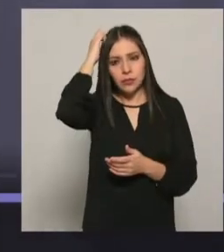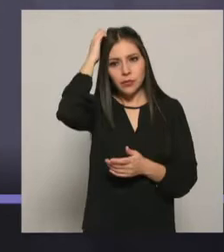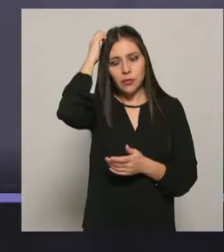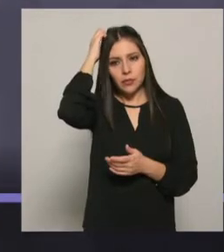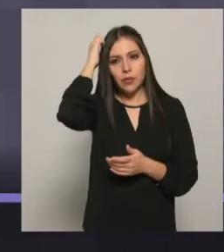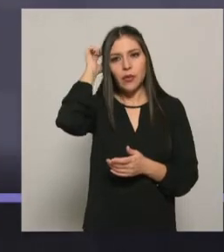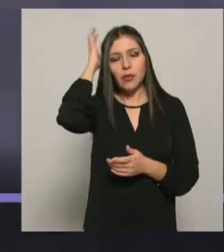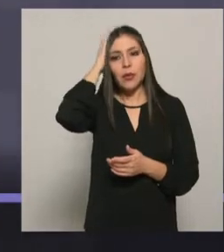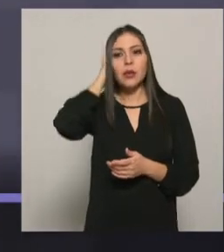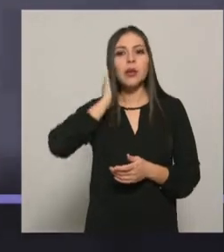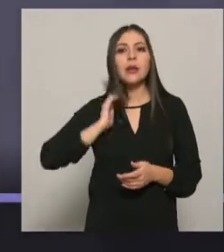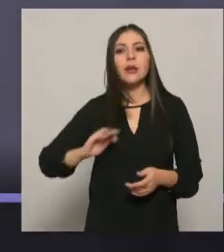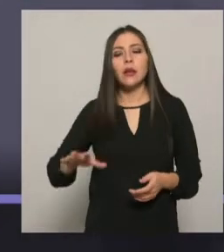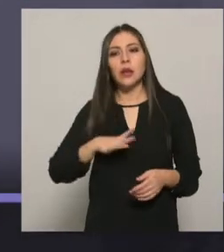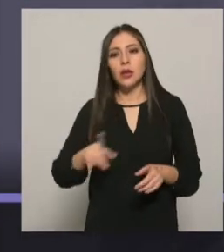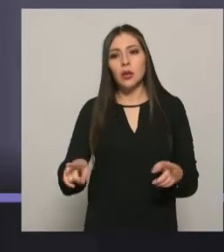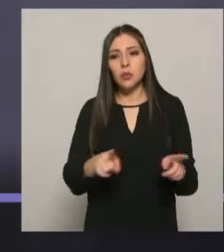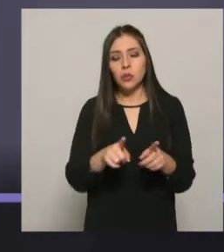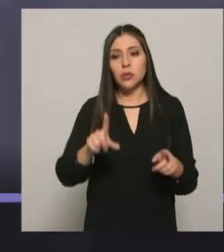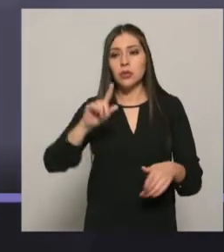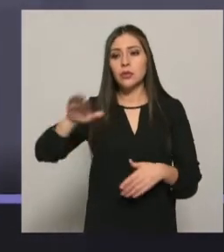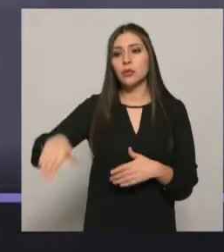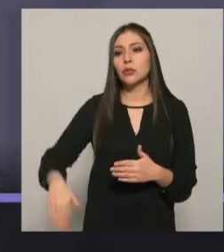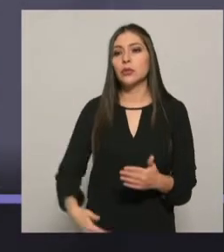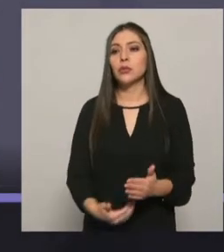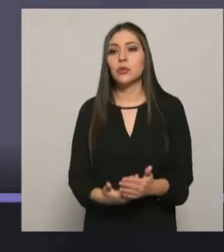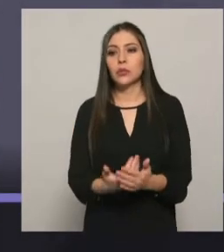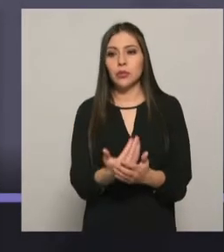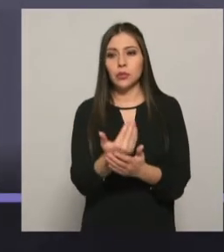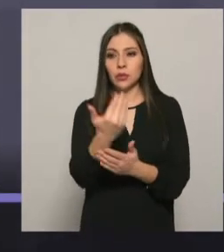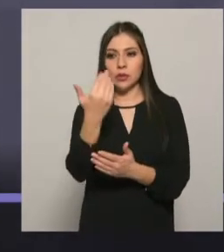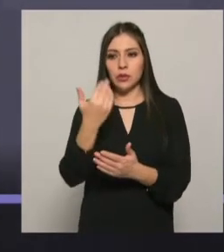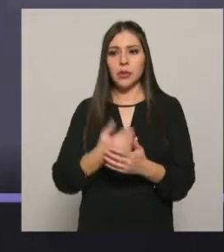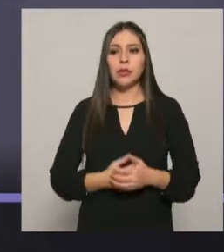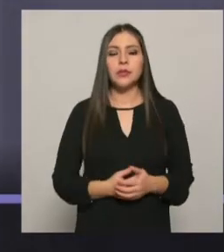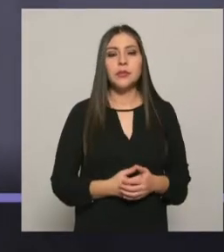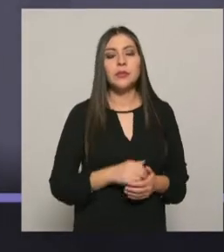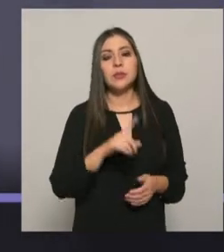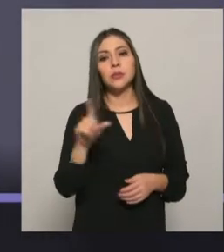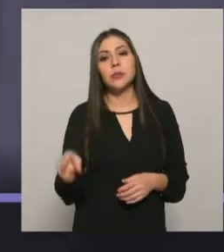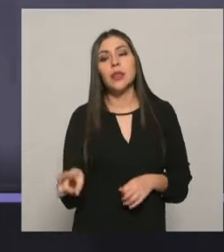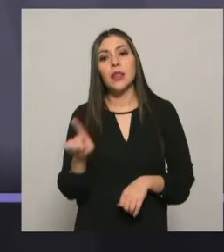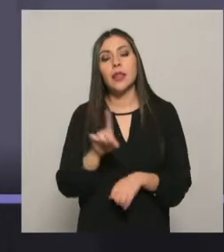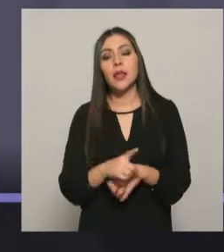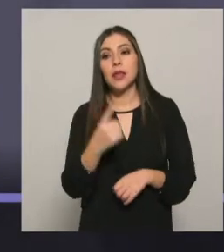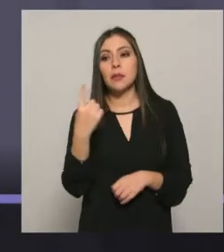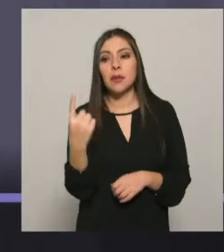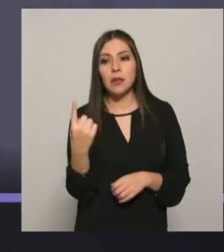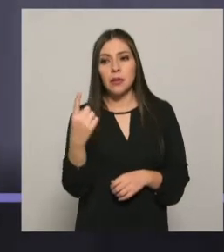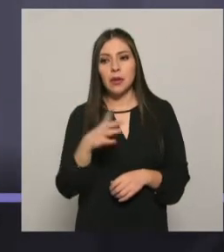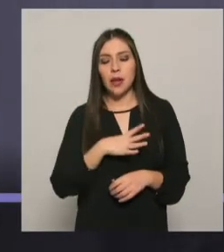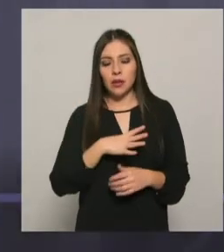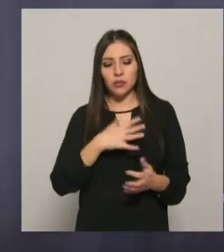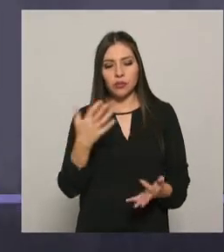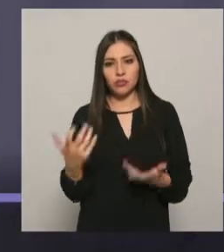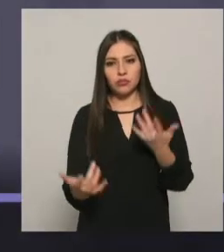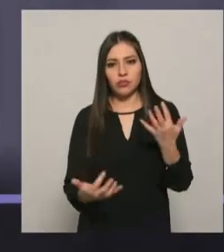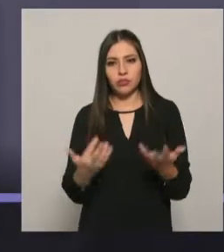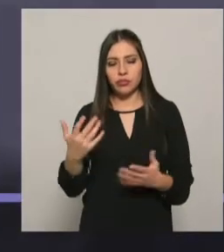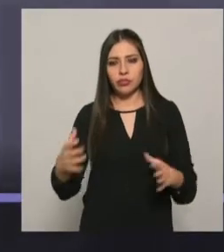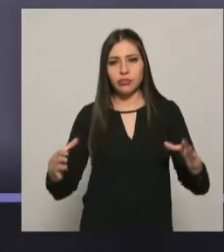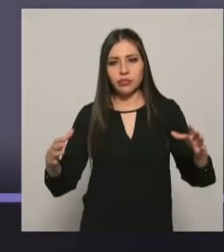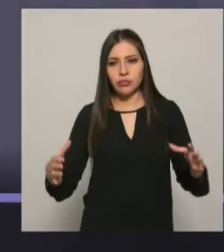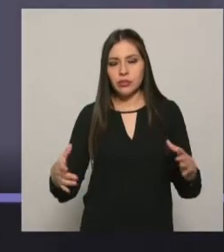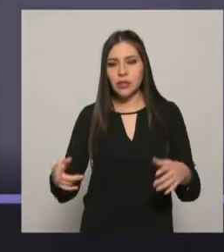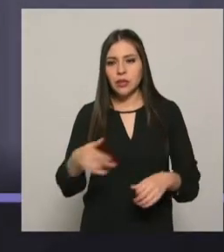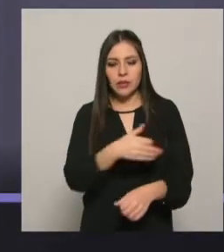música y termina hasta en la madrugada. Y el día primero están las fogatas. Es una